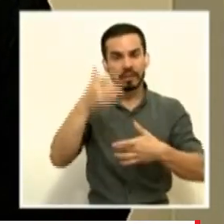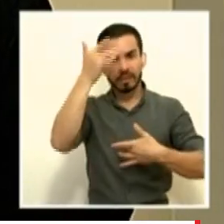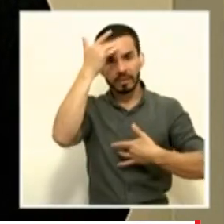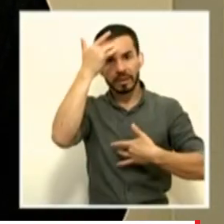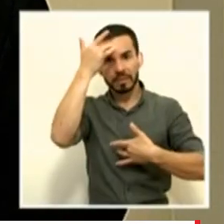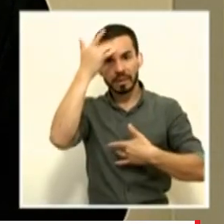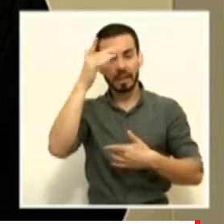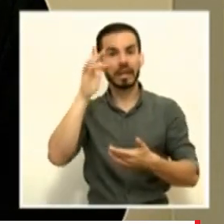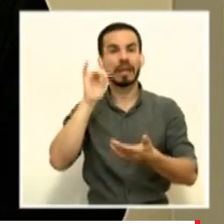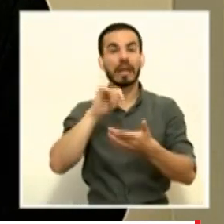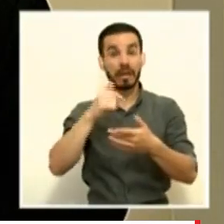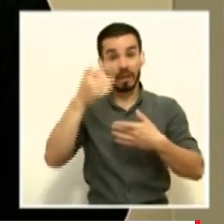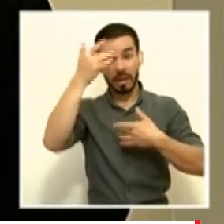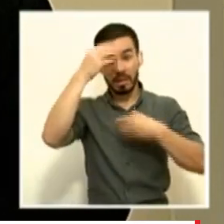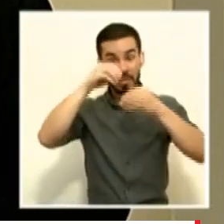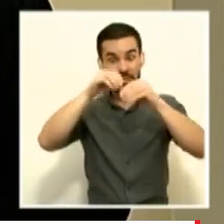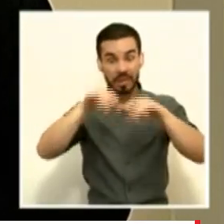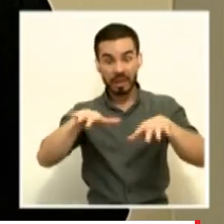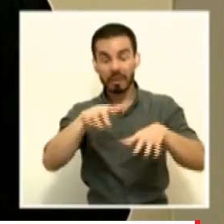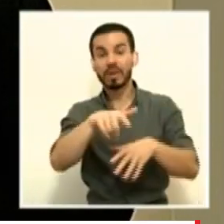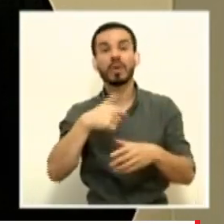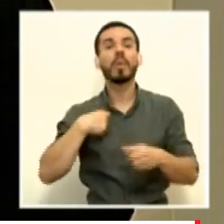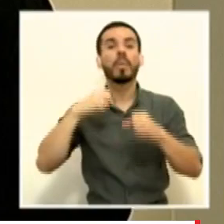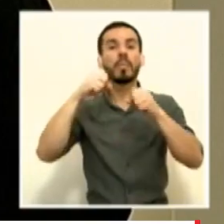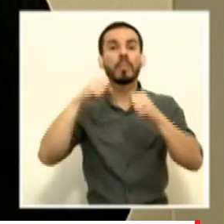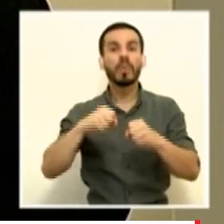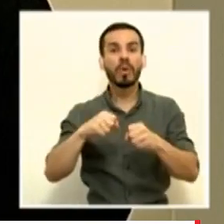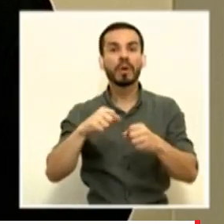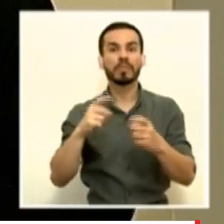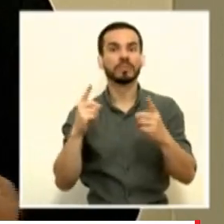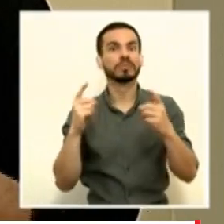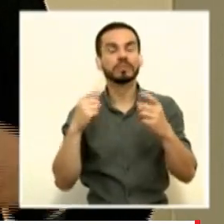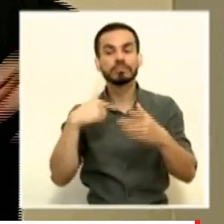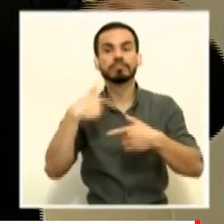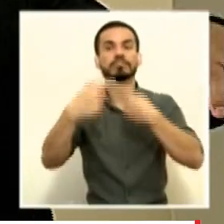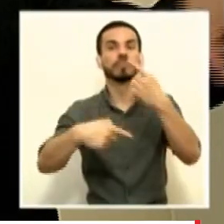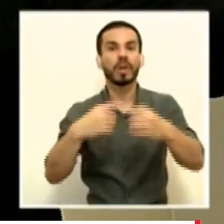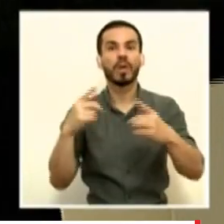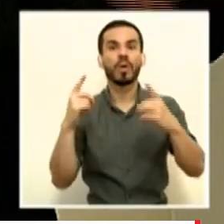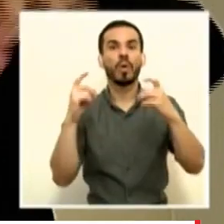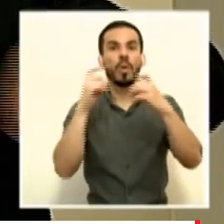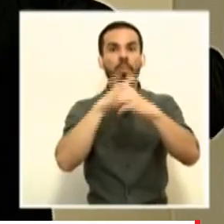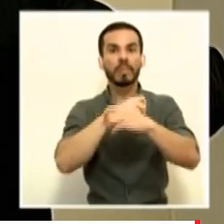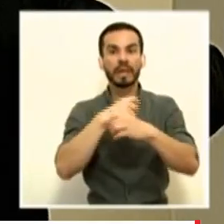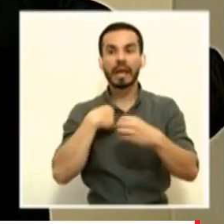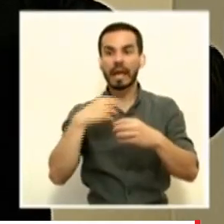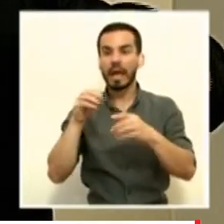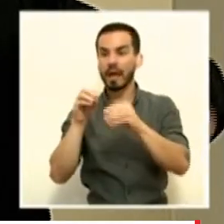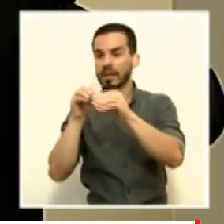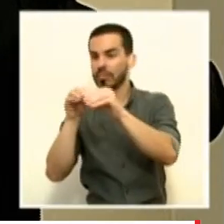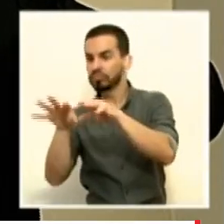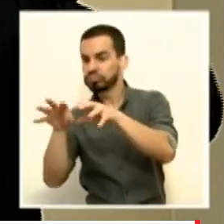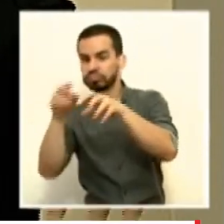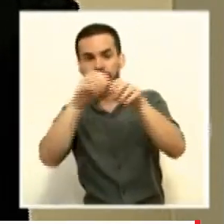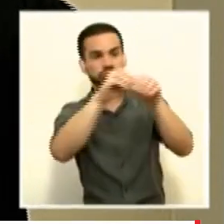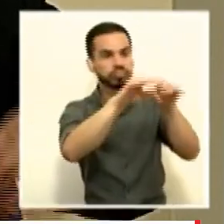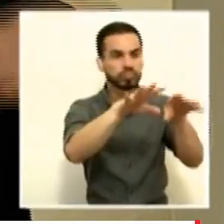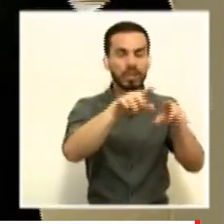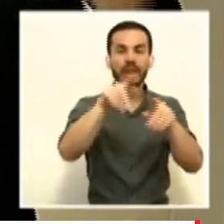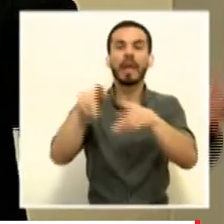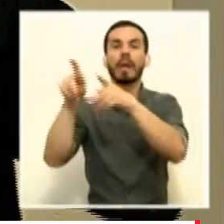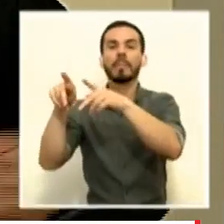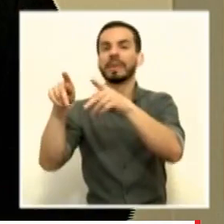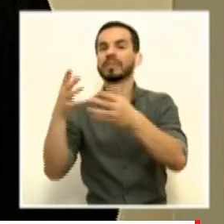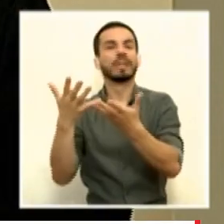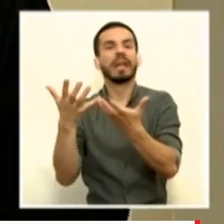enfermedad, y sobre todo en una epidemia en donde se podría volver muy complicado que haya focos de contagio de